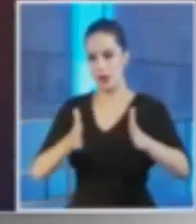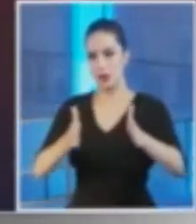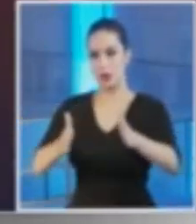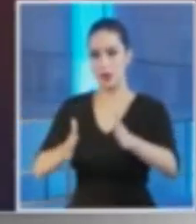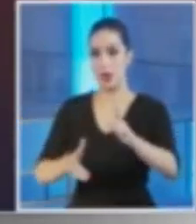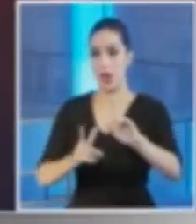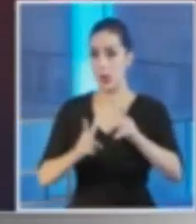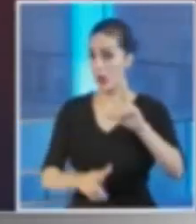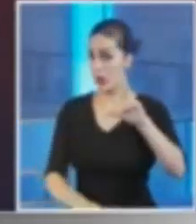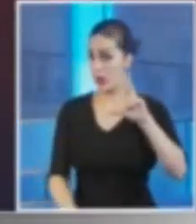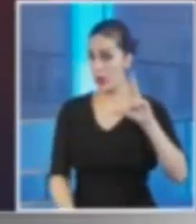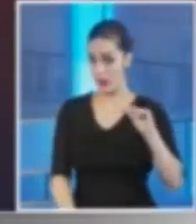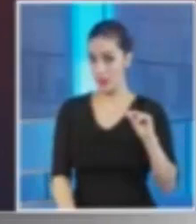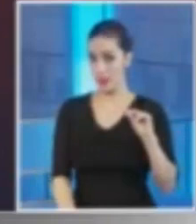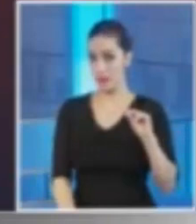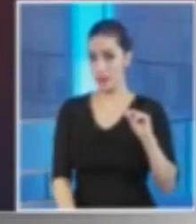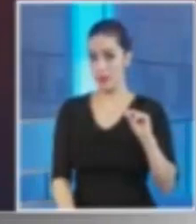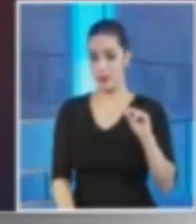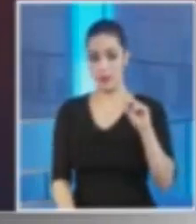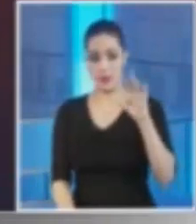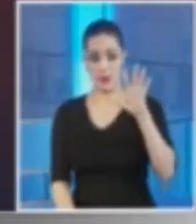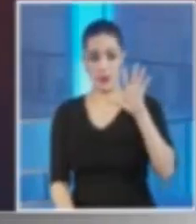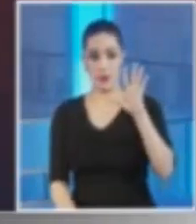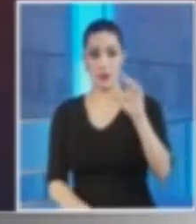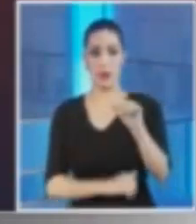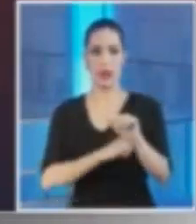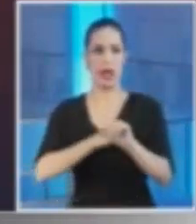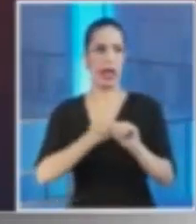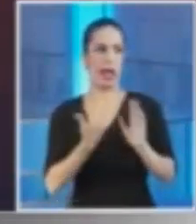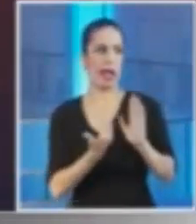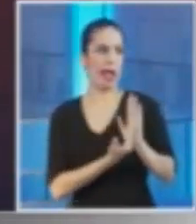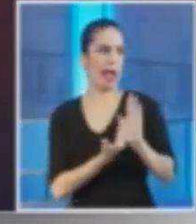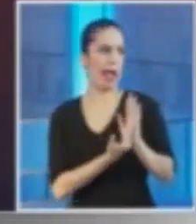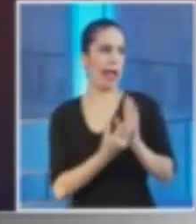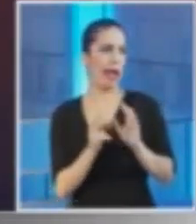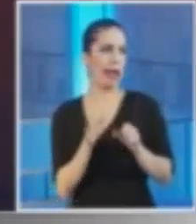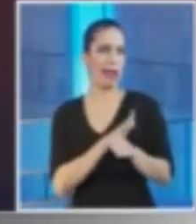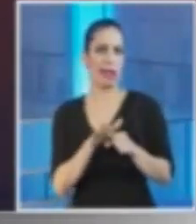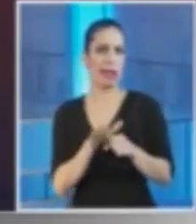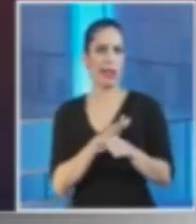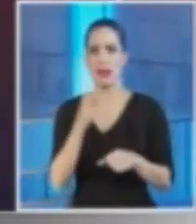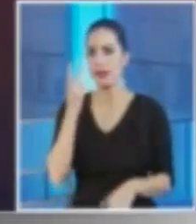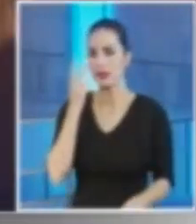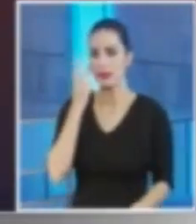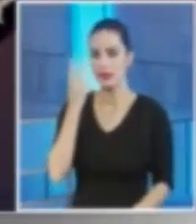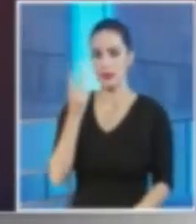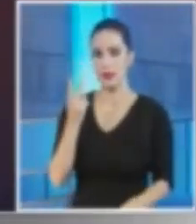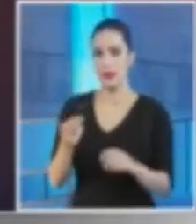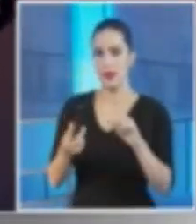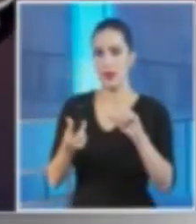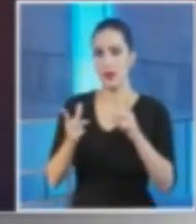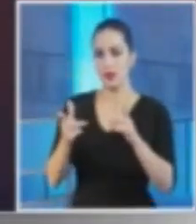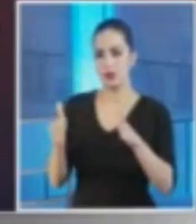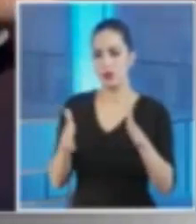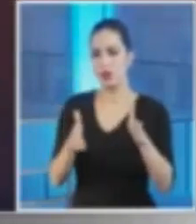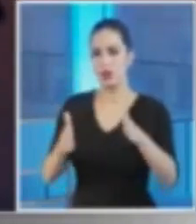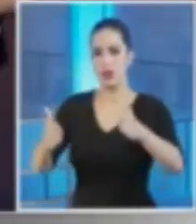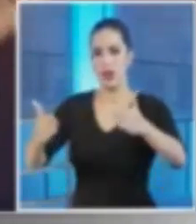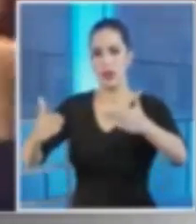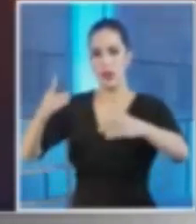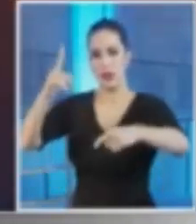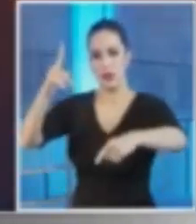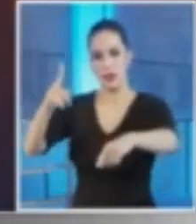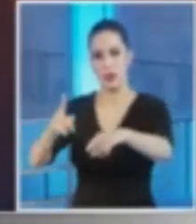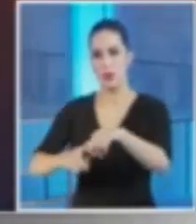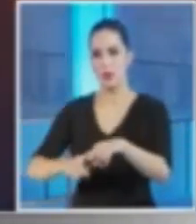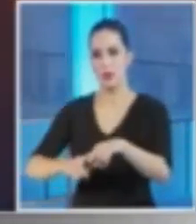y cuáles no lo son. Si por 5 años de quejas no ha sido suficiente percatarse cuál es el camino que Panamá no